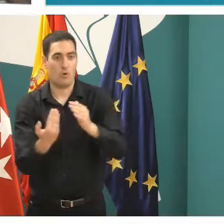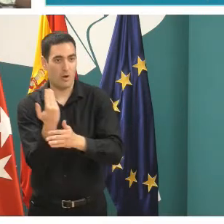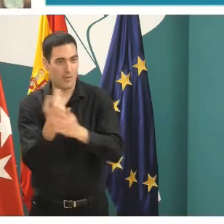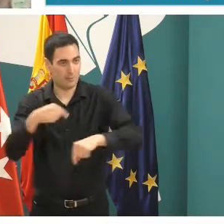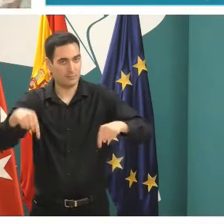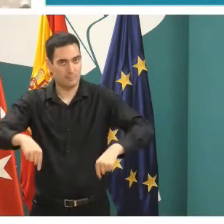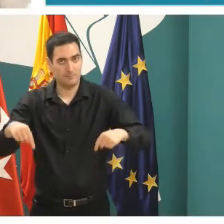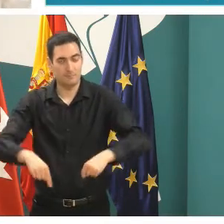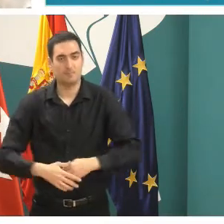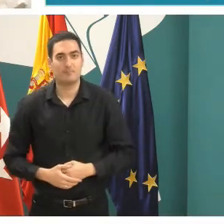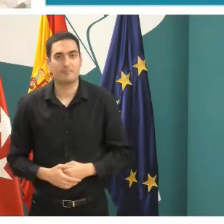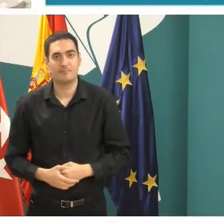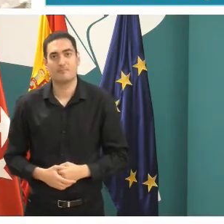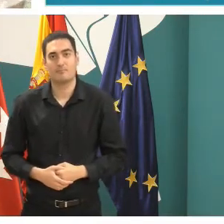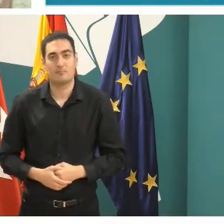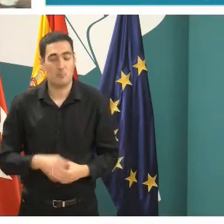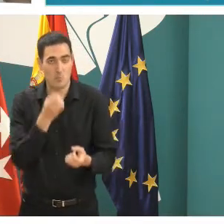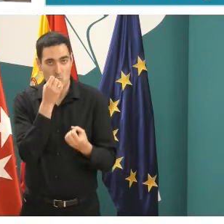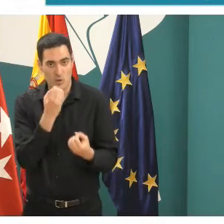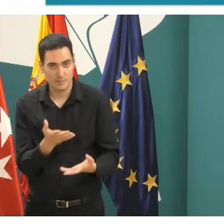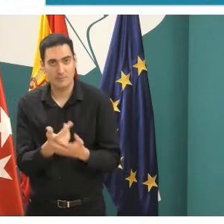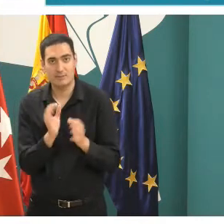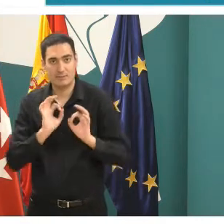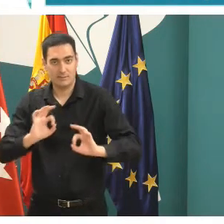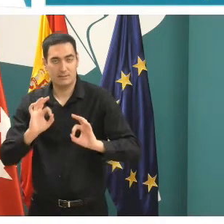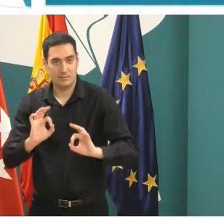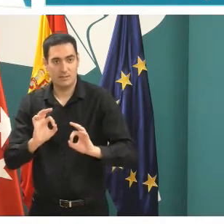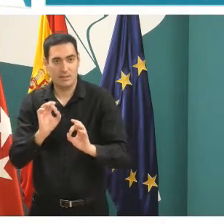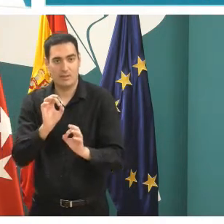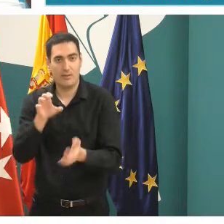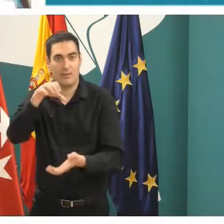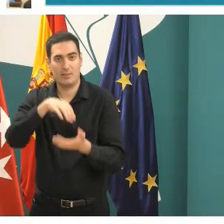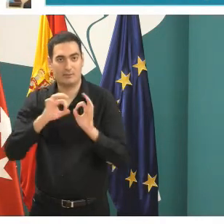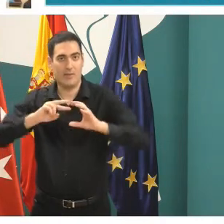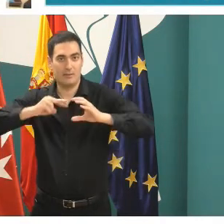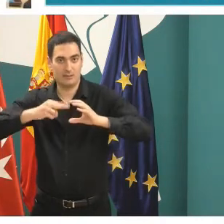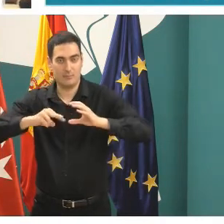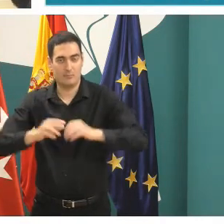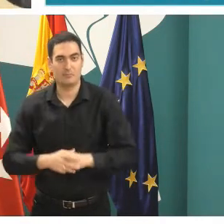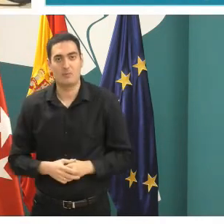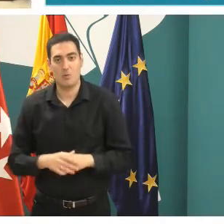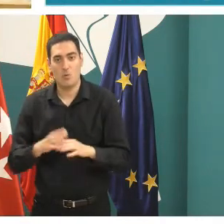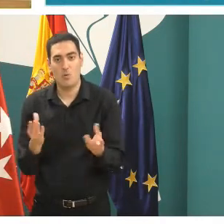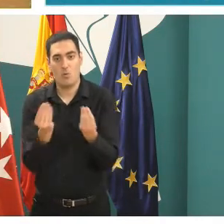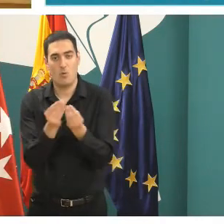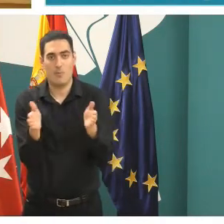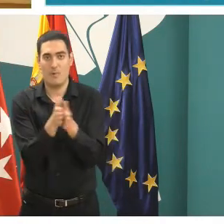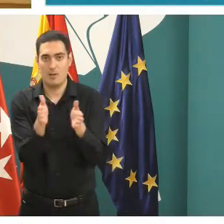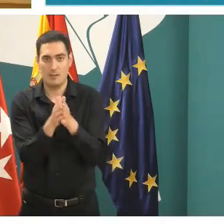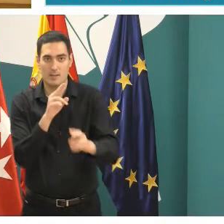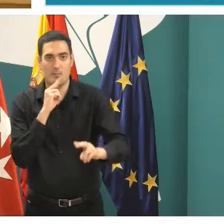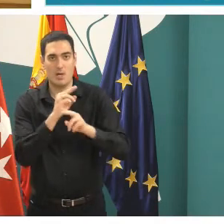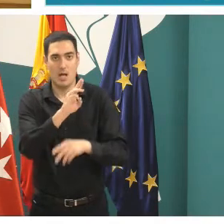jornadas. Y, bueno, pues mención especial merece el centro de CILSEM, con nuestros compañeros